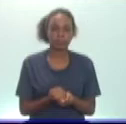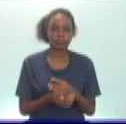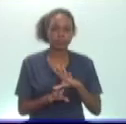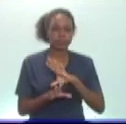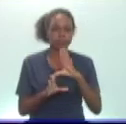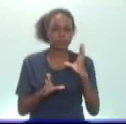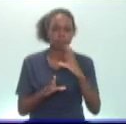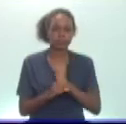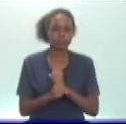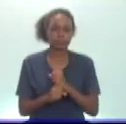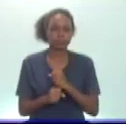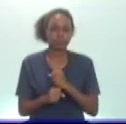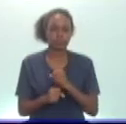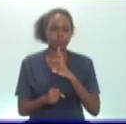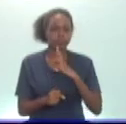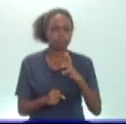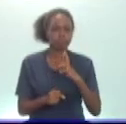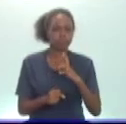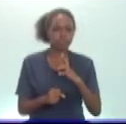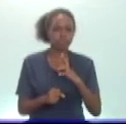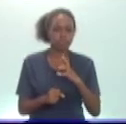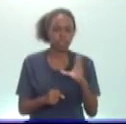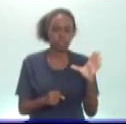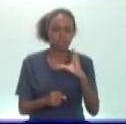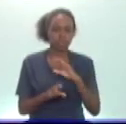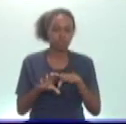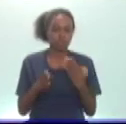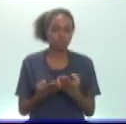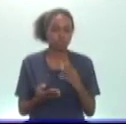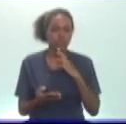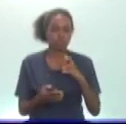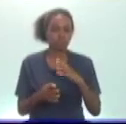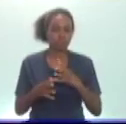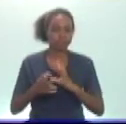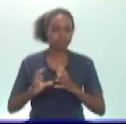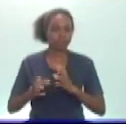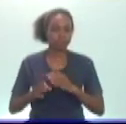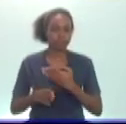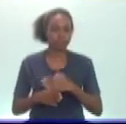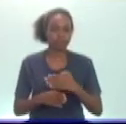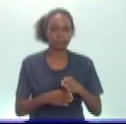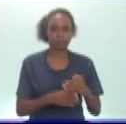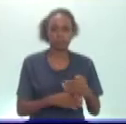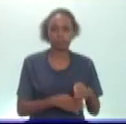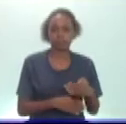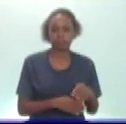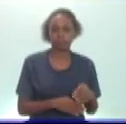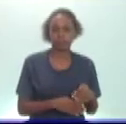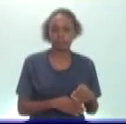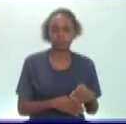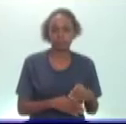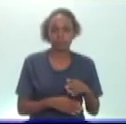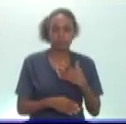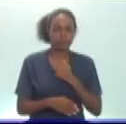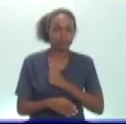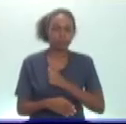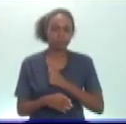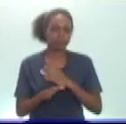el barco durante ese año 24.276 personas. La respuesta ustedes pueden plantearla de diversas